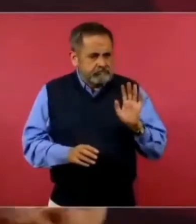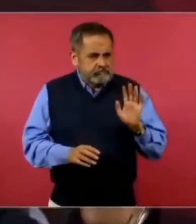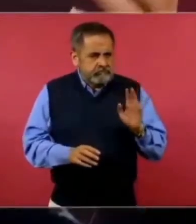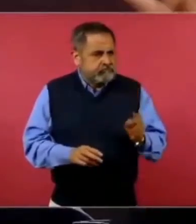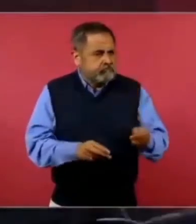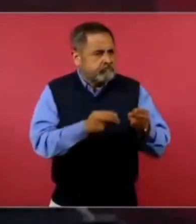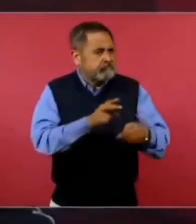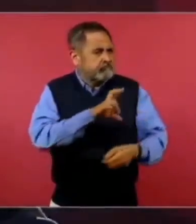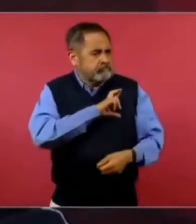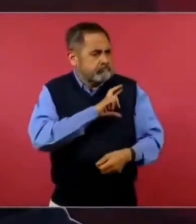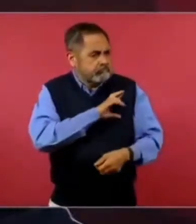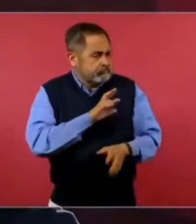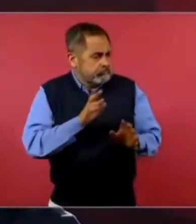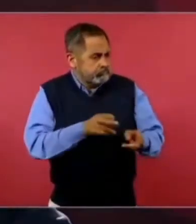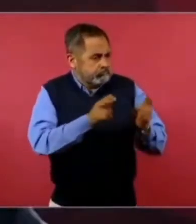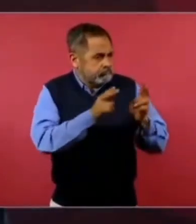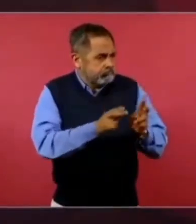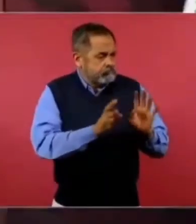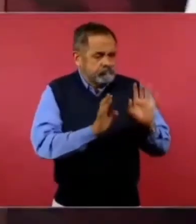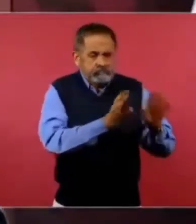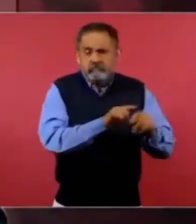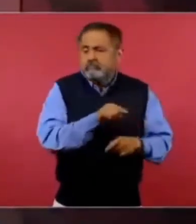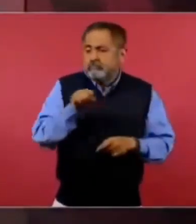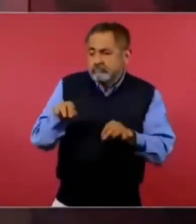es lo más humano que puede haber,